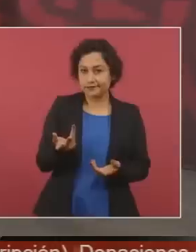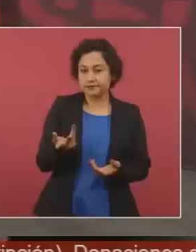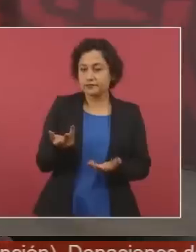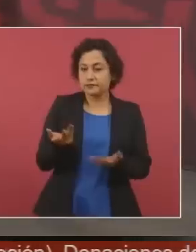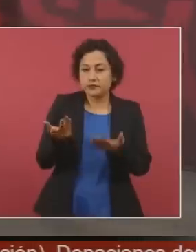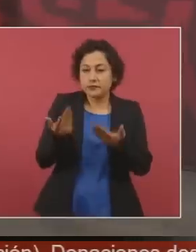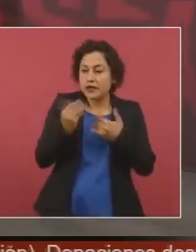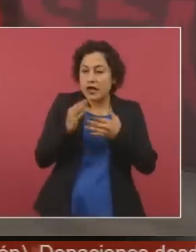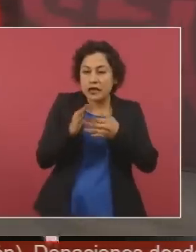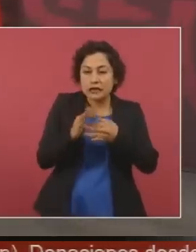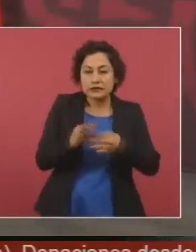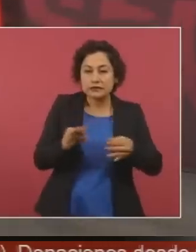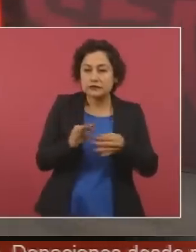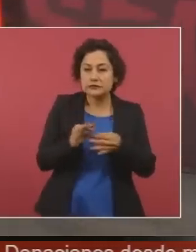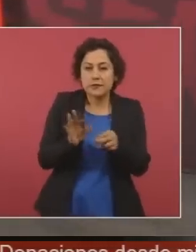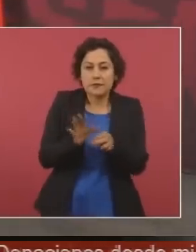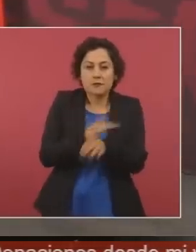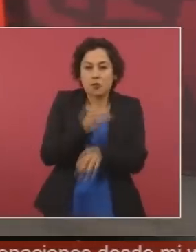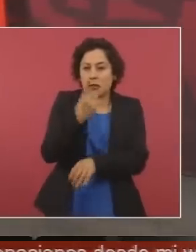se estaba